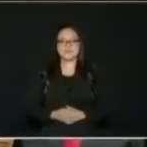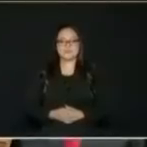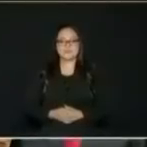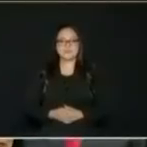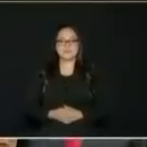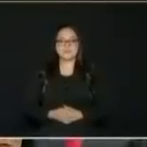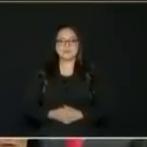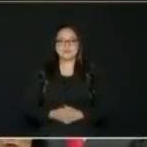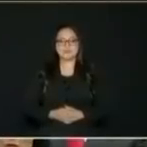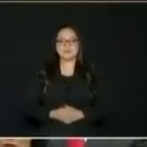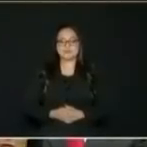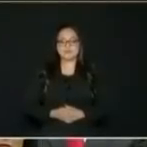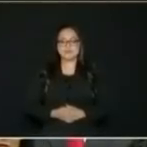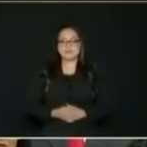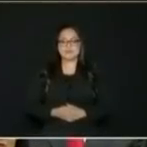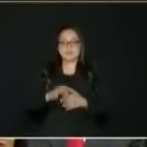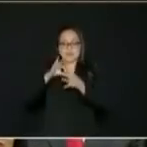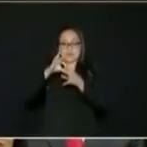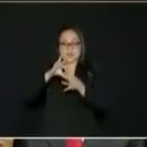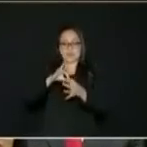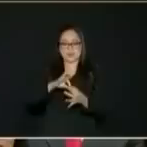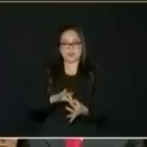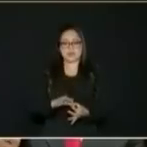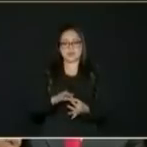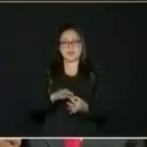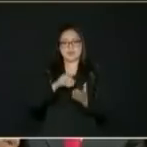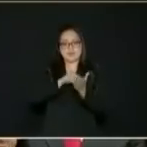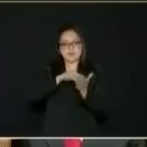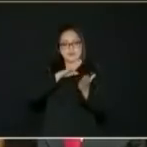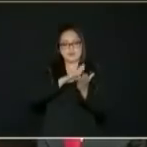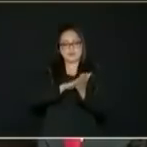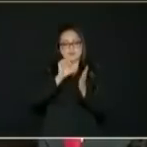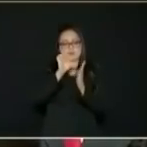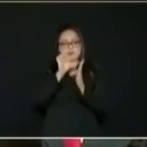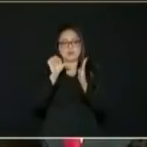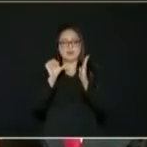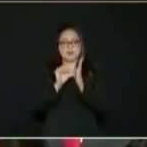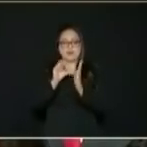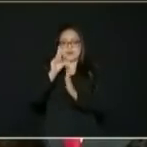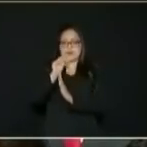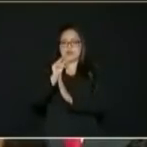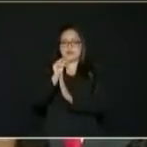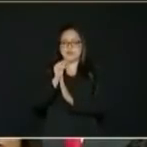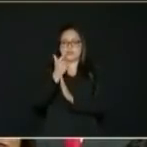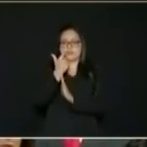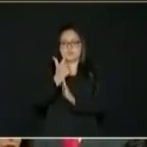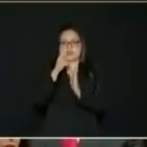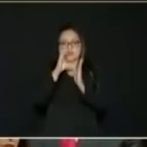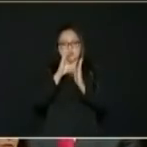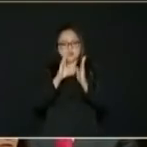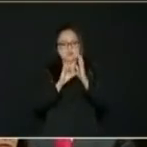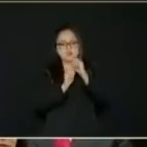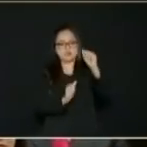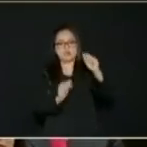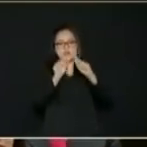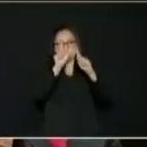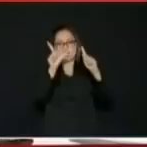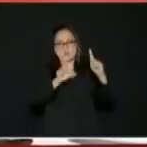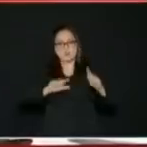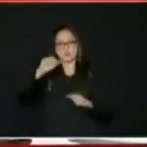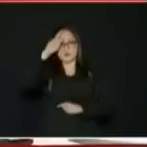De conformidad con lo que establece el artículo 87 constitucional,